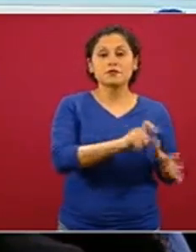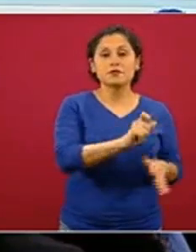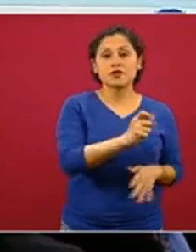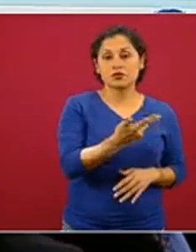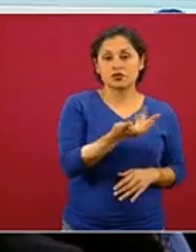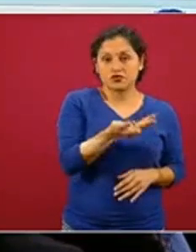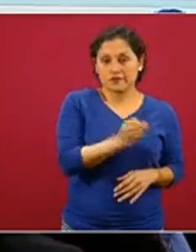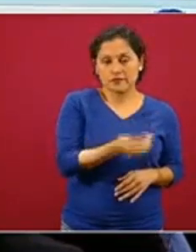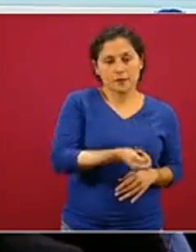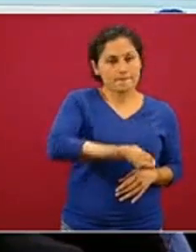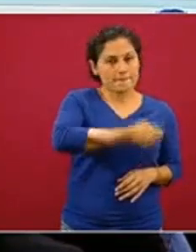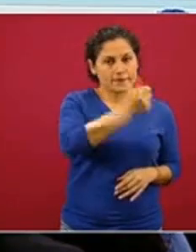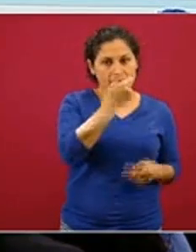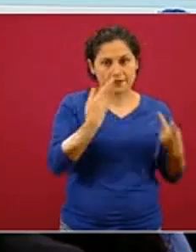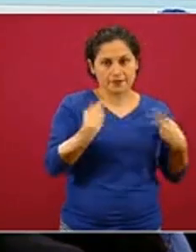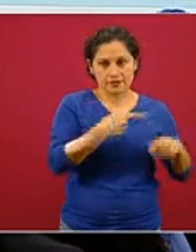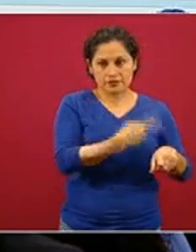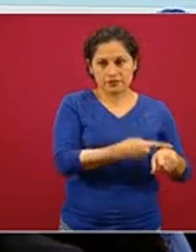febrero,